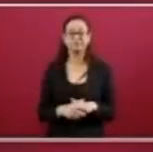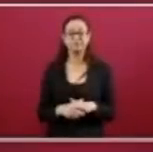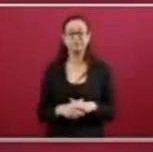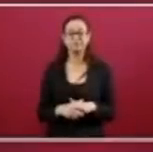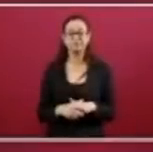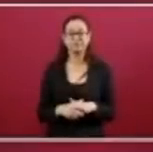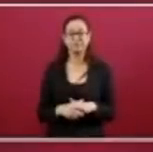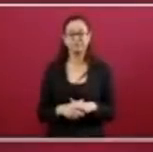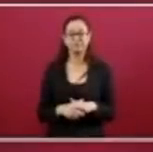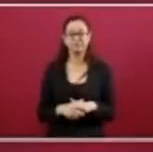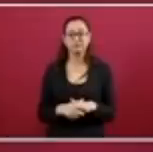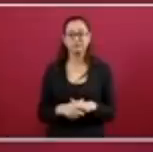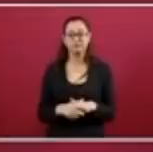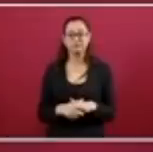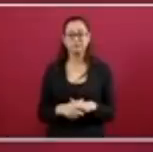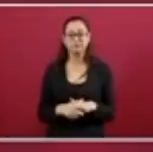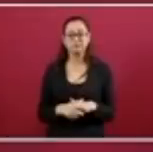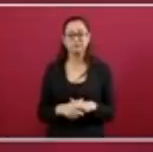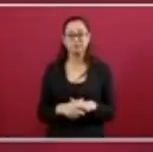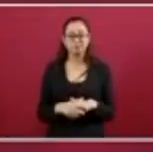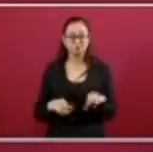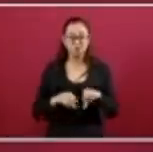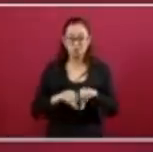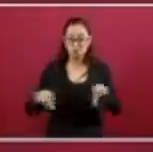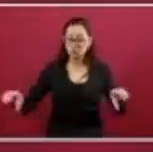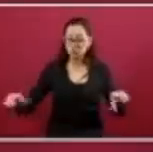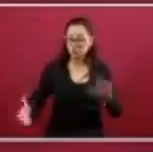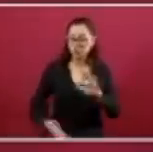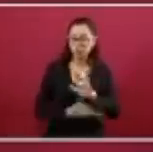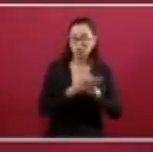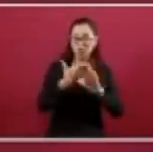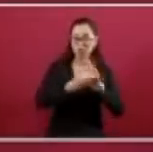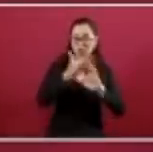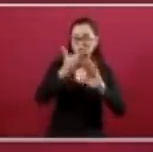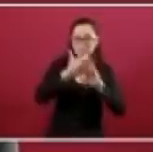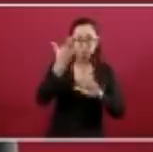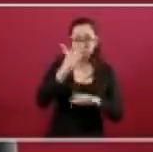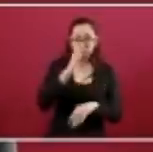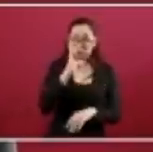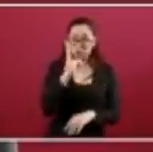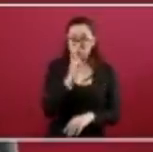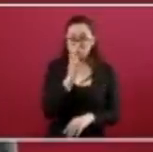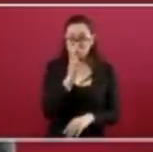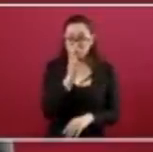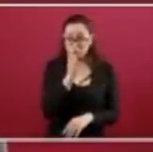los ductos no se pueden construir como